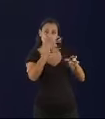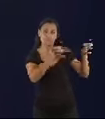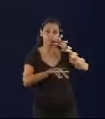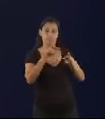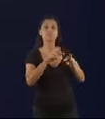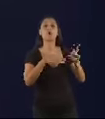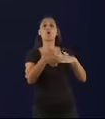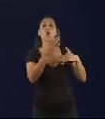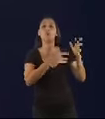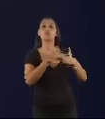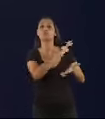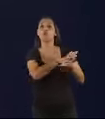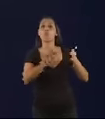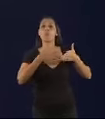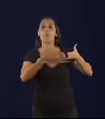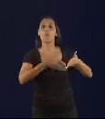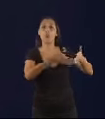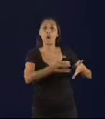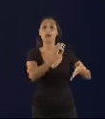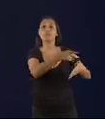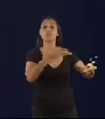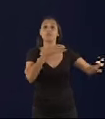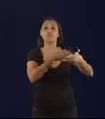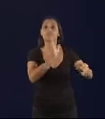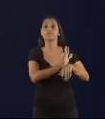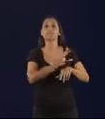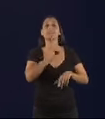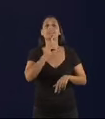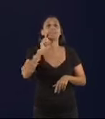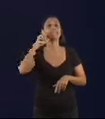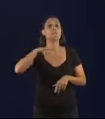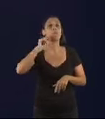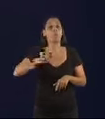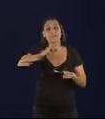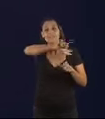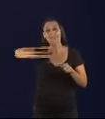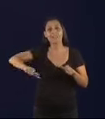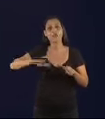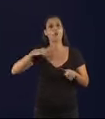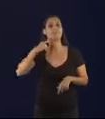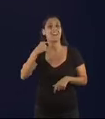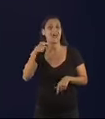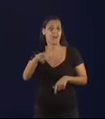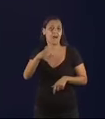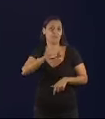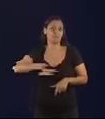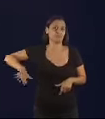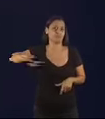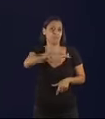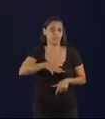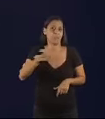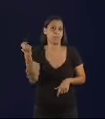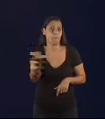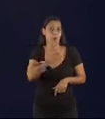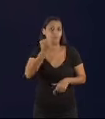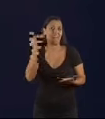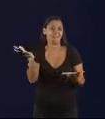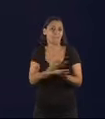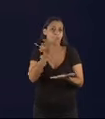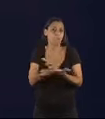un nuevo Puerto agroindustrial en timbúes sobre el río Paraná una de las zonas más important productivas más importantes del